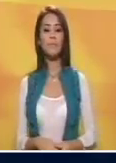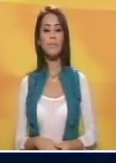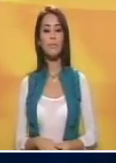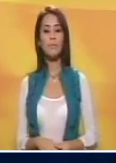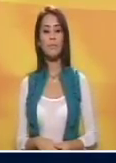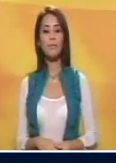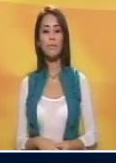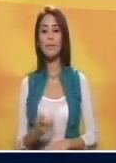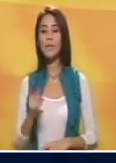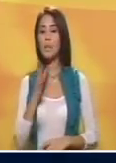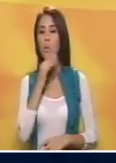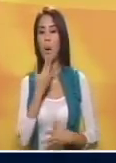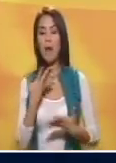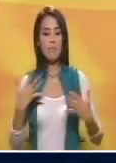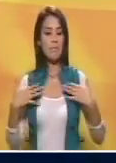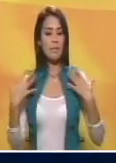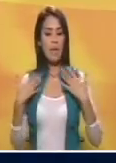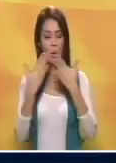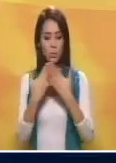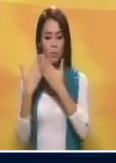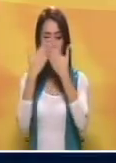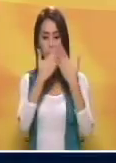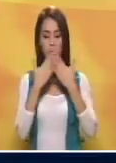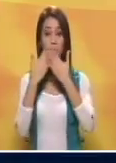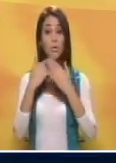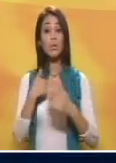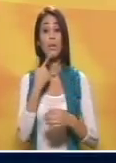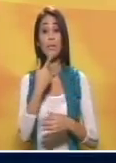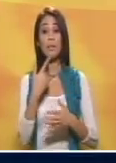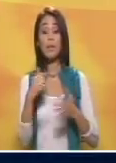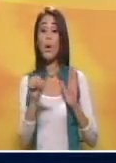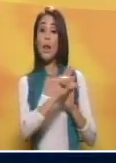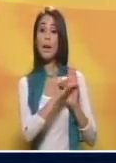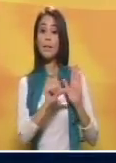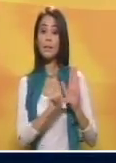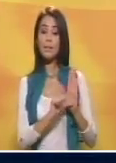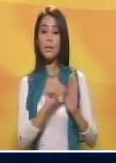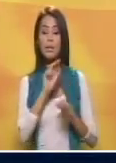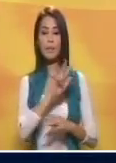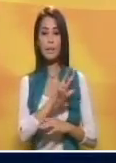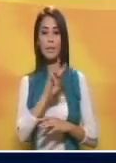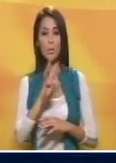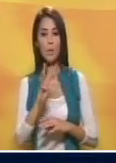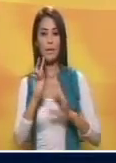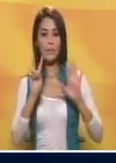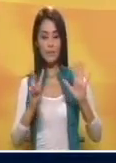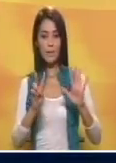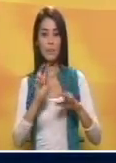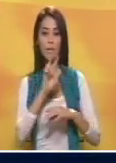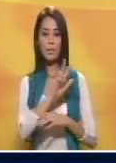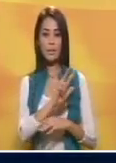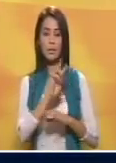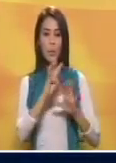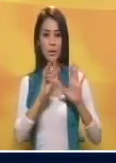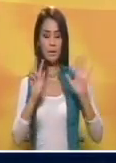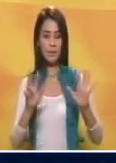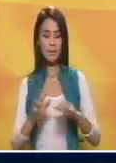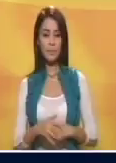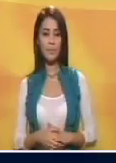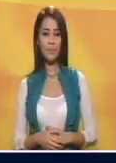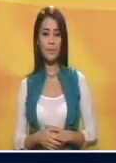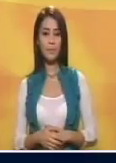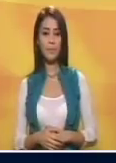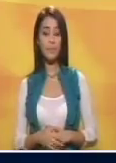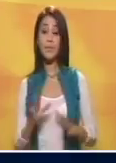tiene entusiasmo por estudiar, yo le diría que se lea el artículo 347, 348 y 349 de nuestra